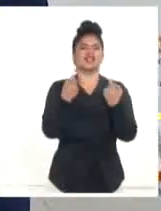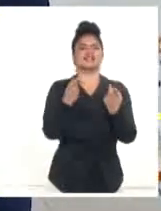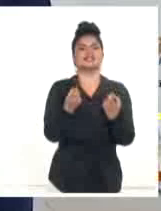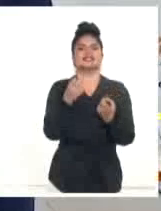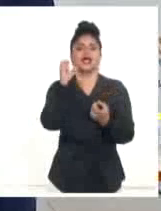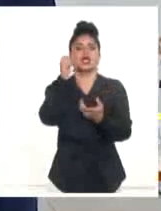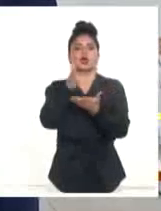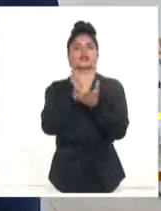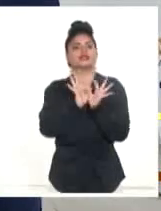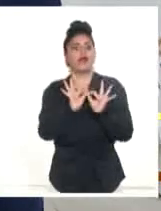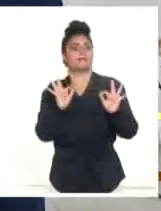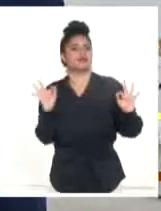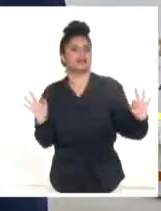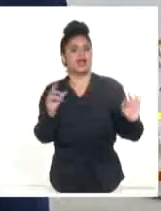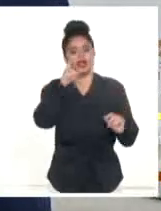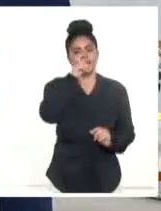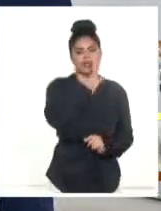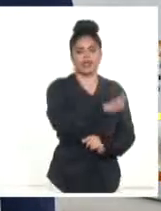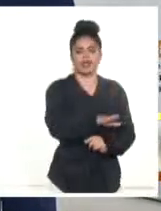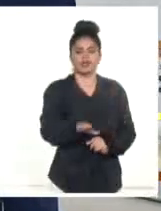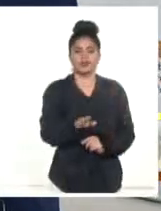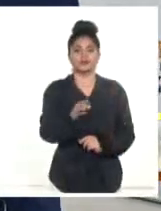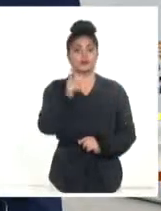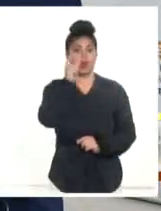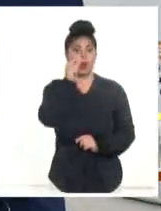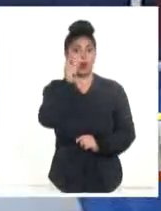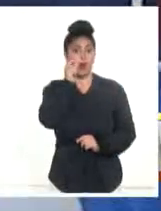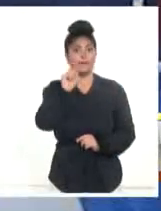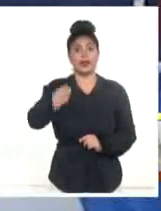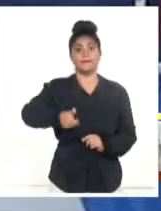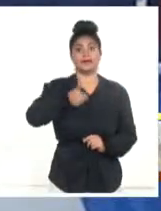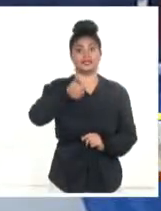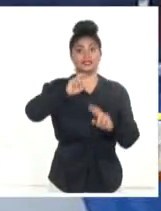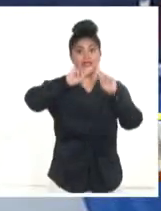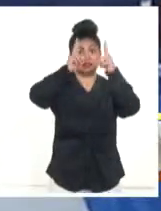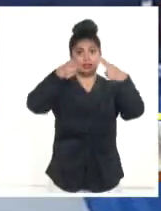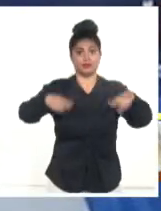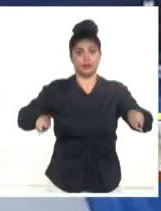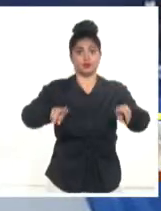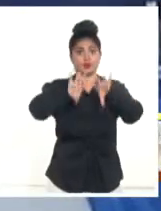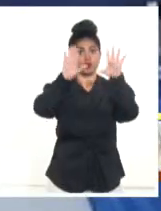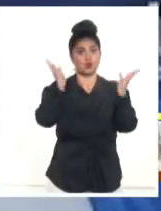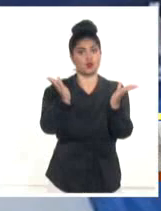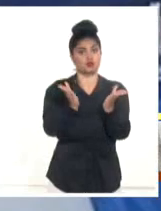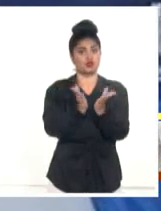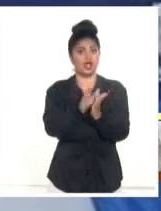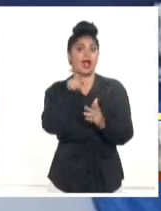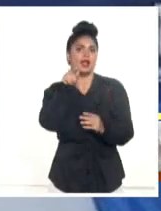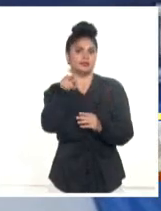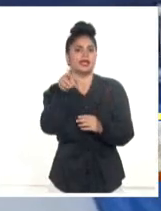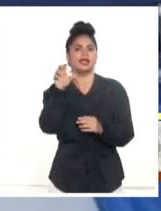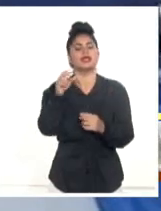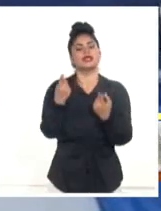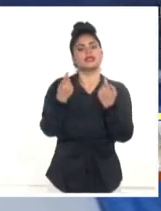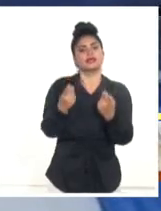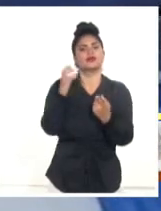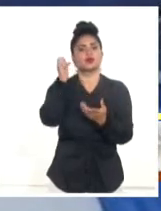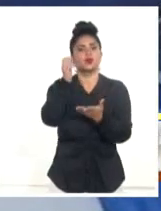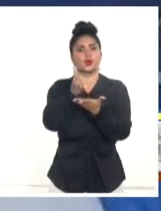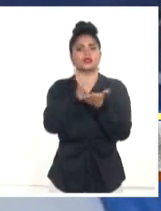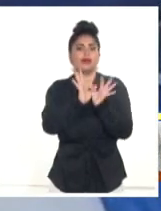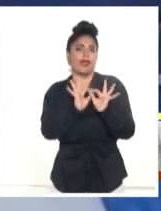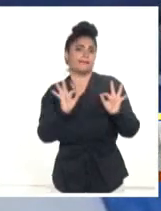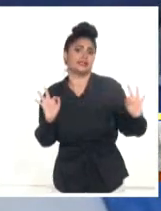Terré Camacho, presidente de la Asociación Mundial de Educación Especial, resaltó que nuestro país mereció también el segundo premio especial con la